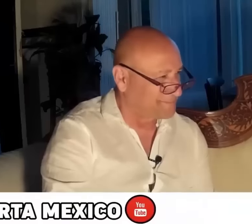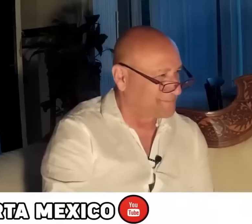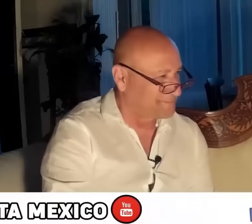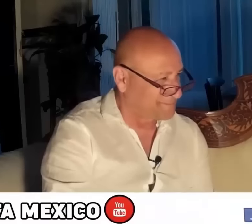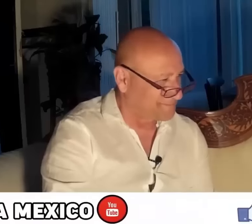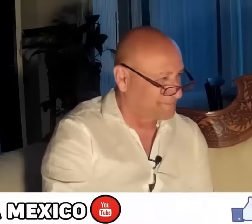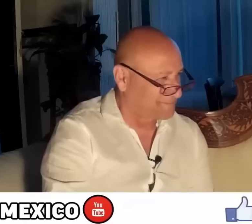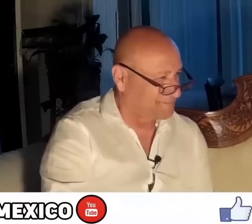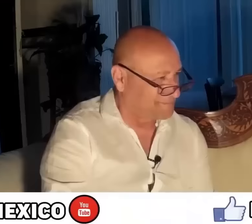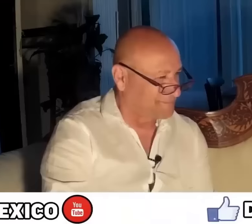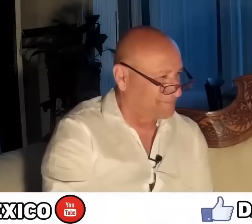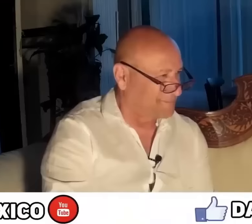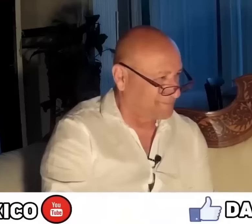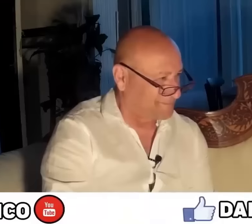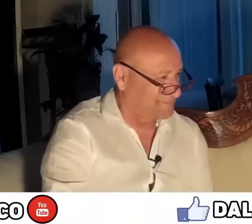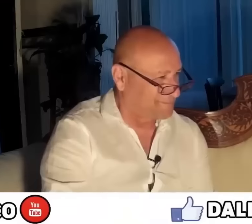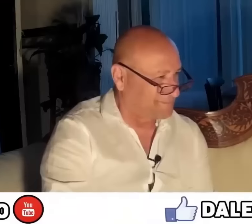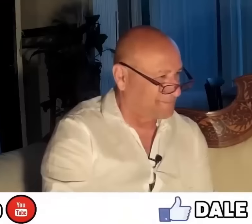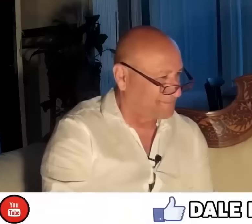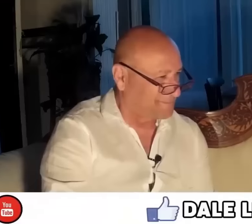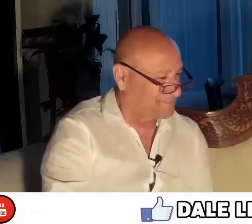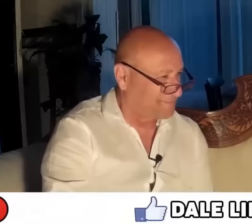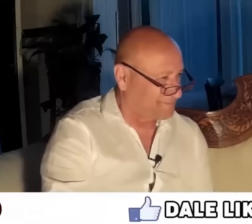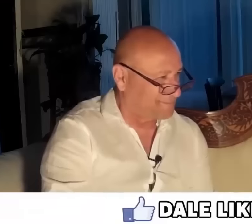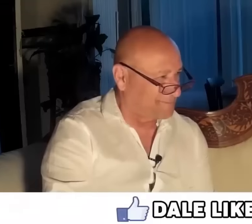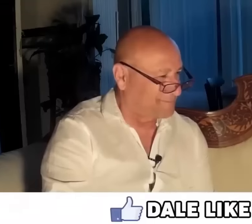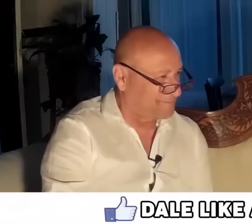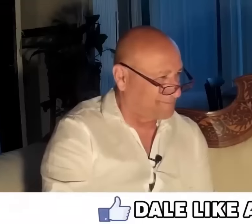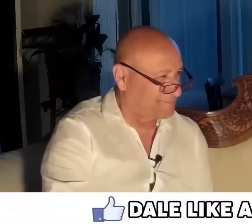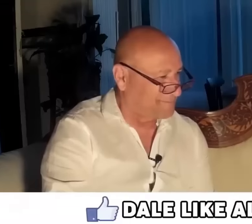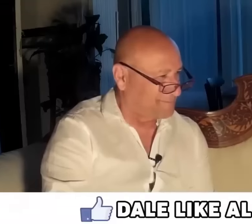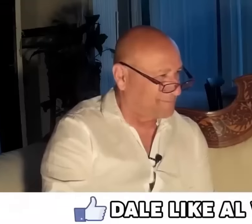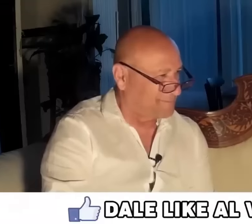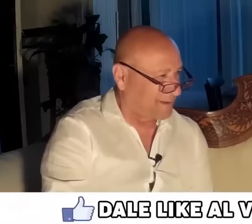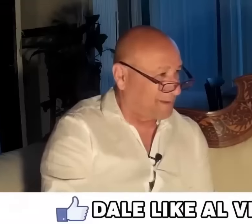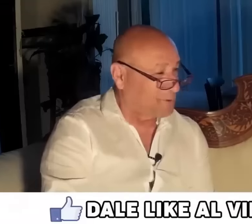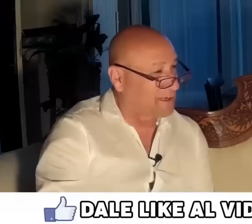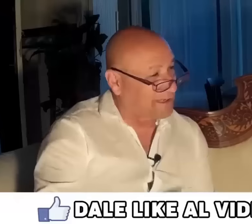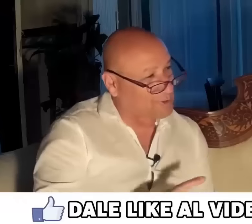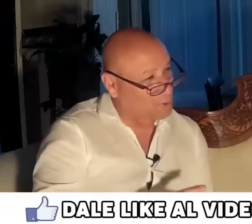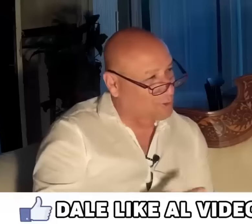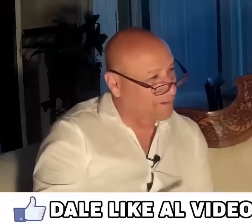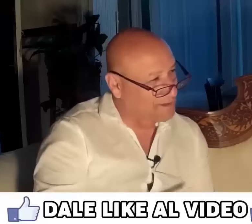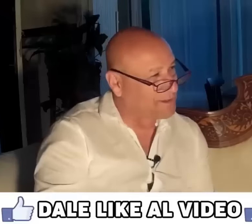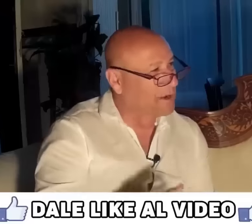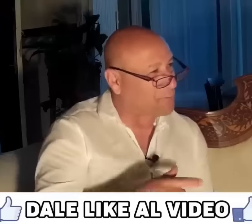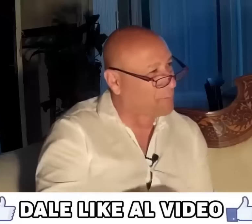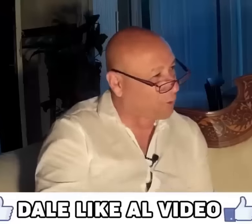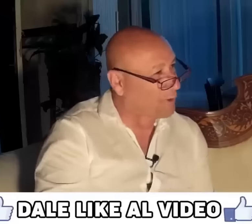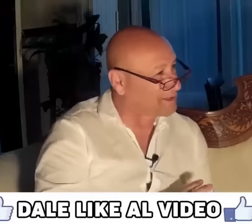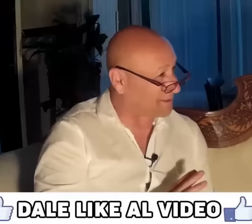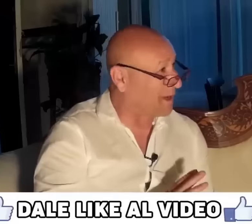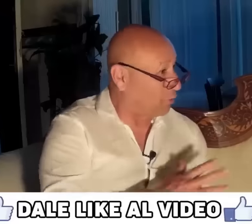Obviamente la de fuera pesa, pero la interna del gremio sí es dolorosa, ¿eh? Entonces la solución va a venir de